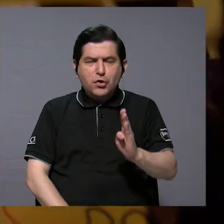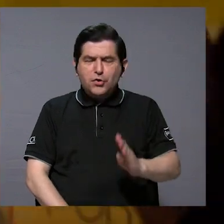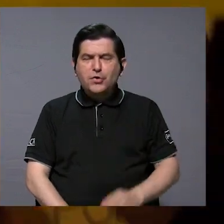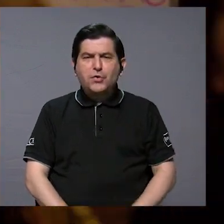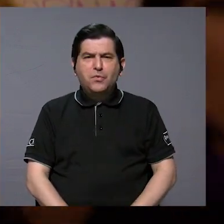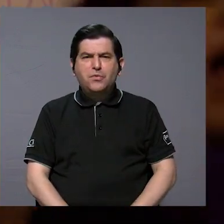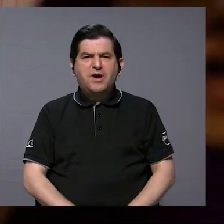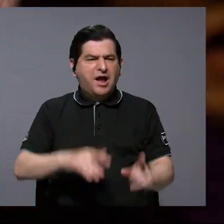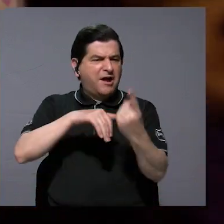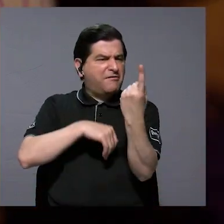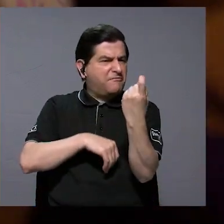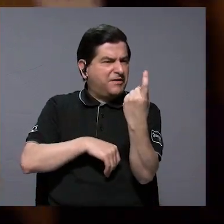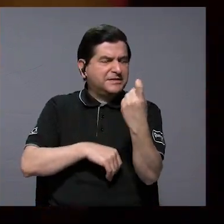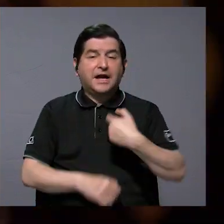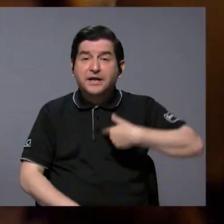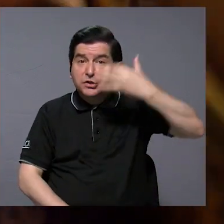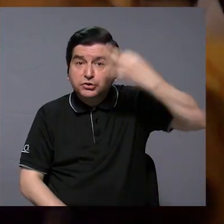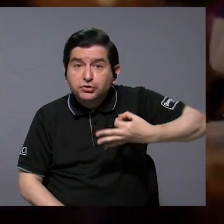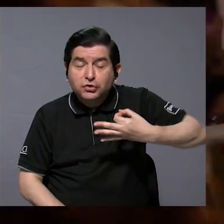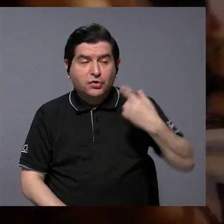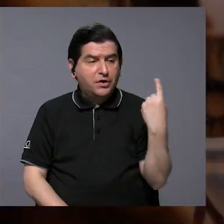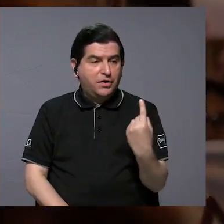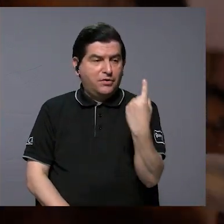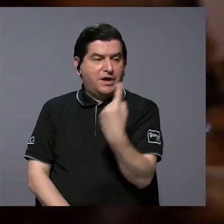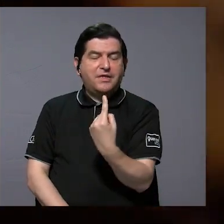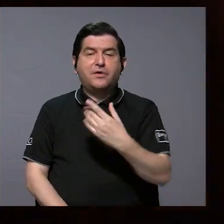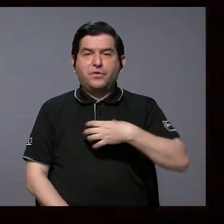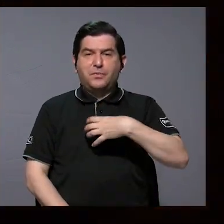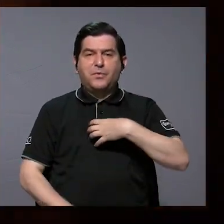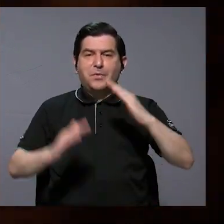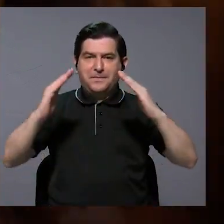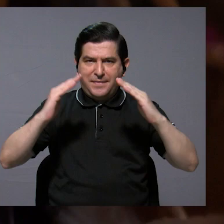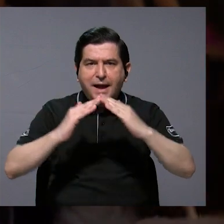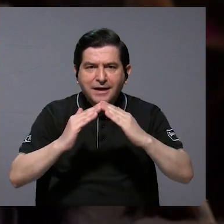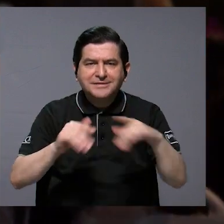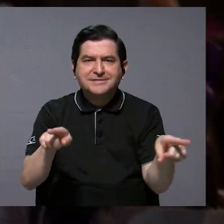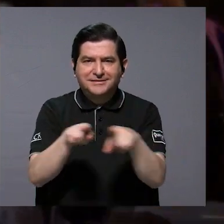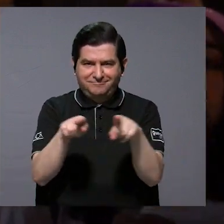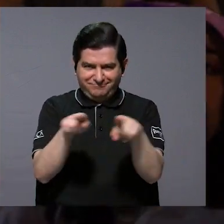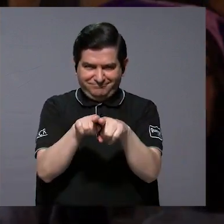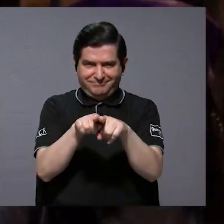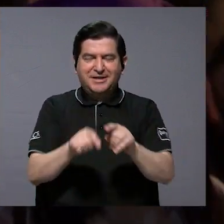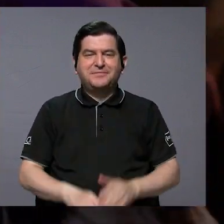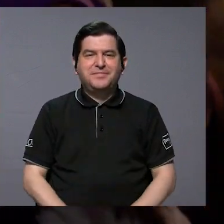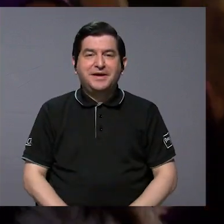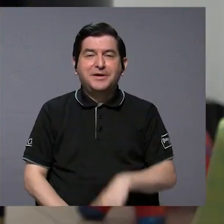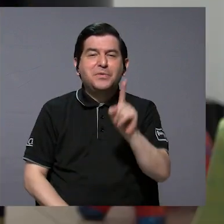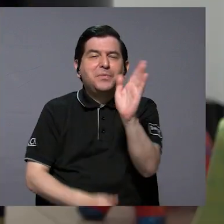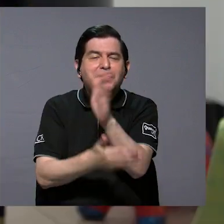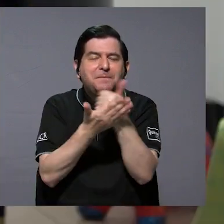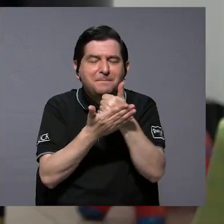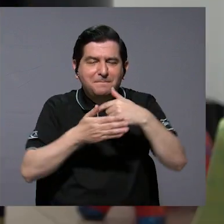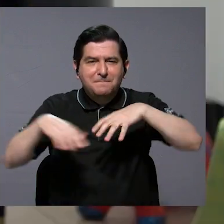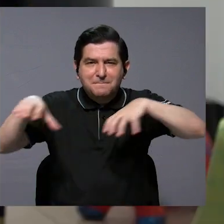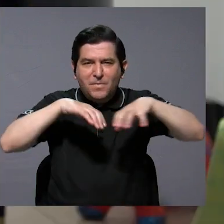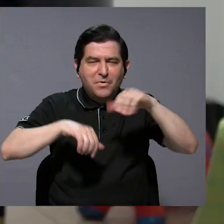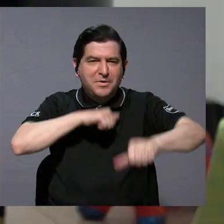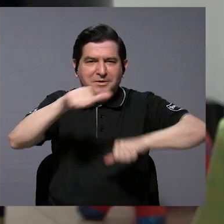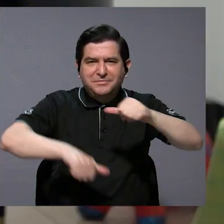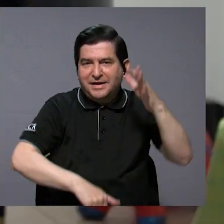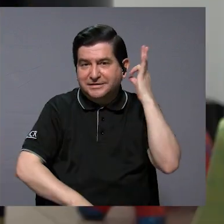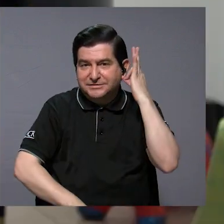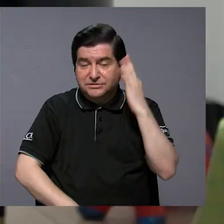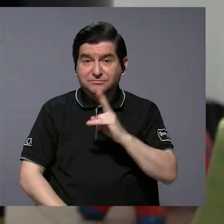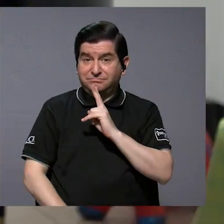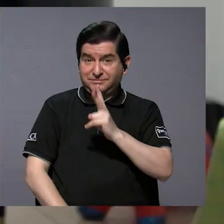Yo creo que nunca hemos dejado de estar y que inclusive cada una desde nuestras casas también éramos un pedacito